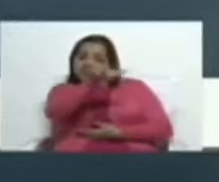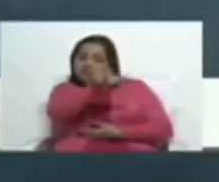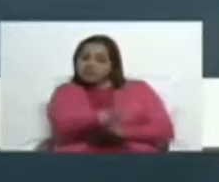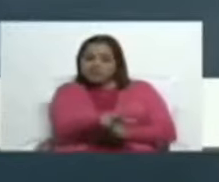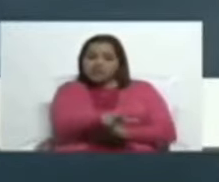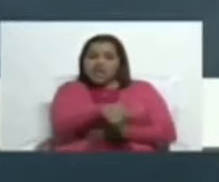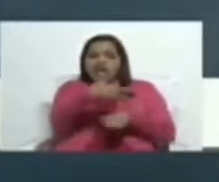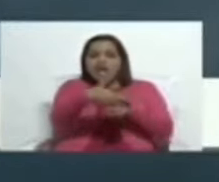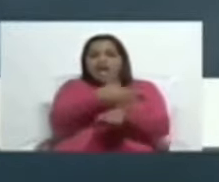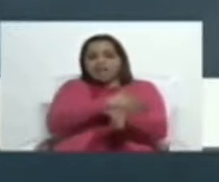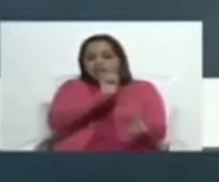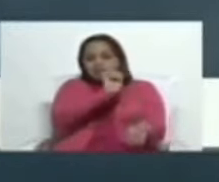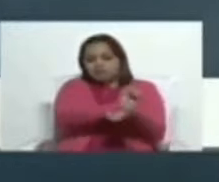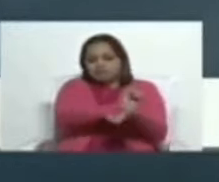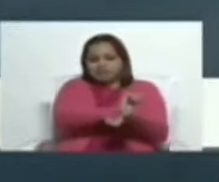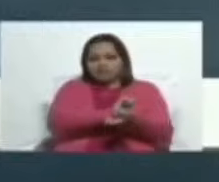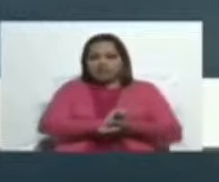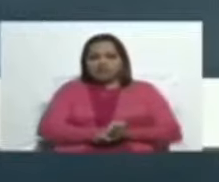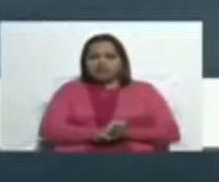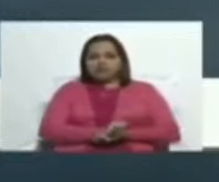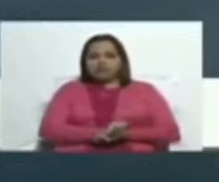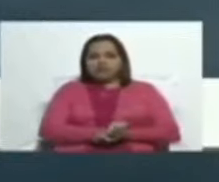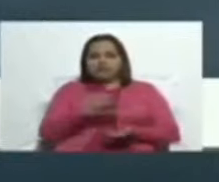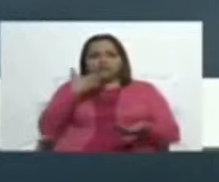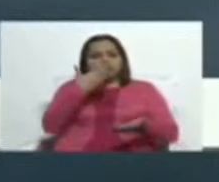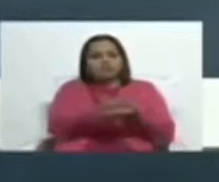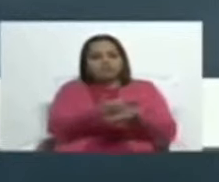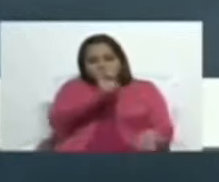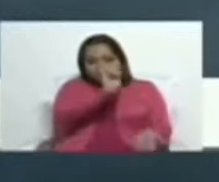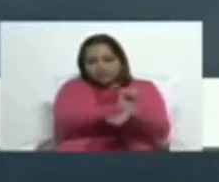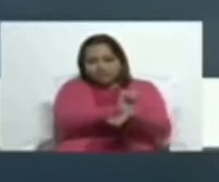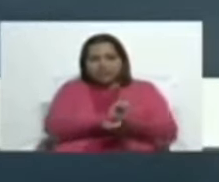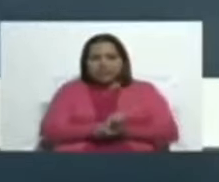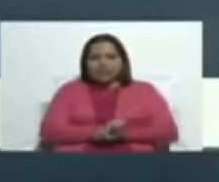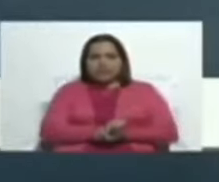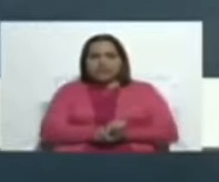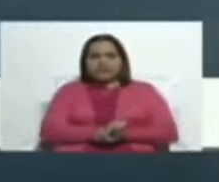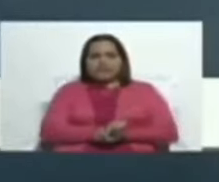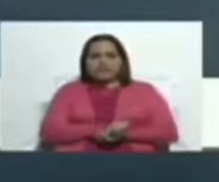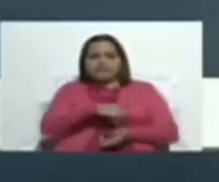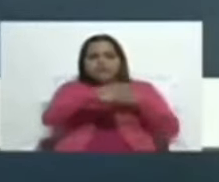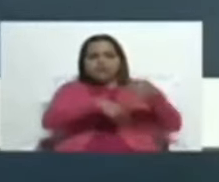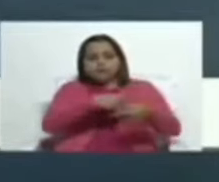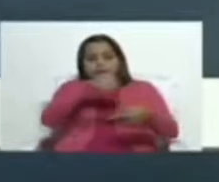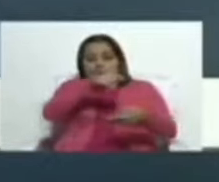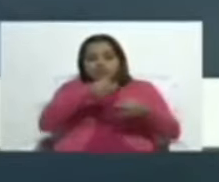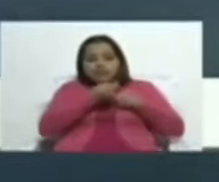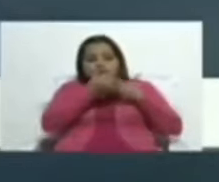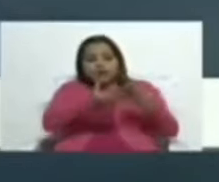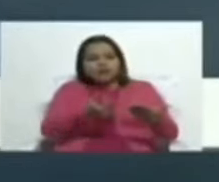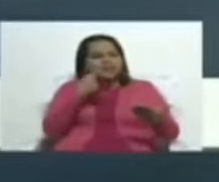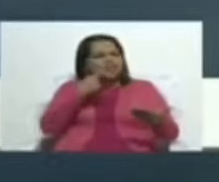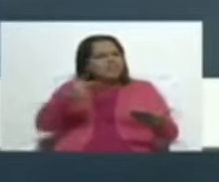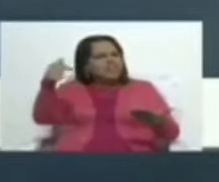salir la oficina del Alto Comisionado de Derechos Humanos de la ONU, o las ONG